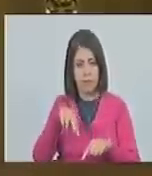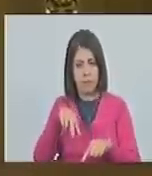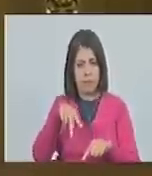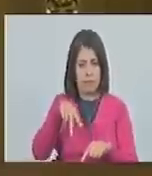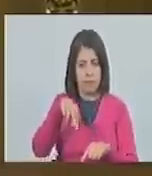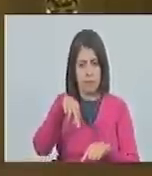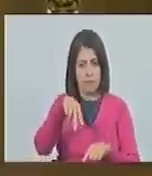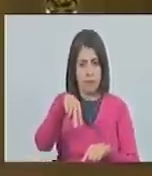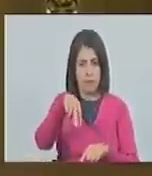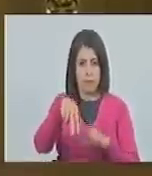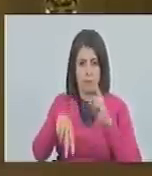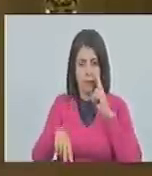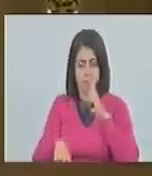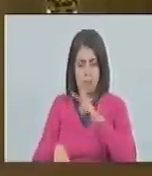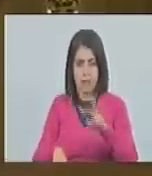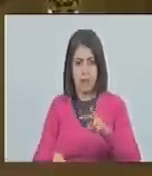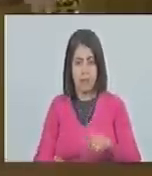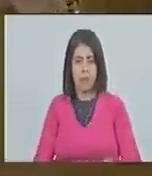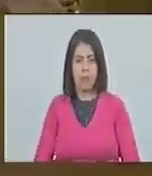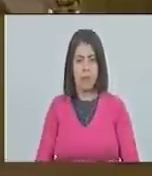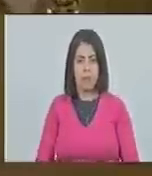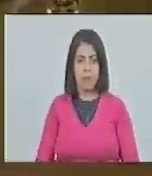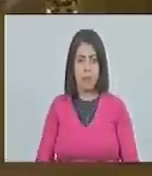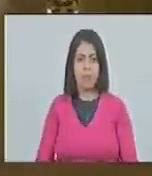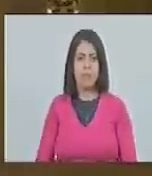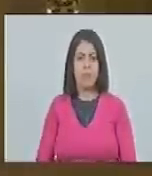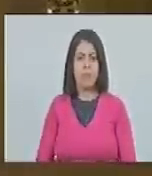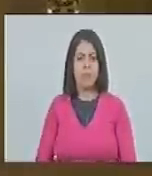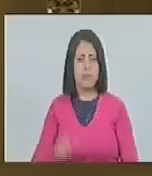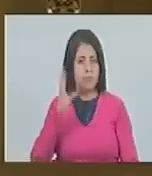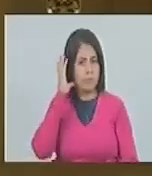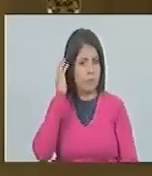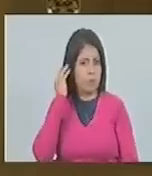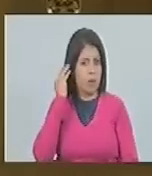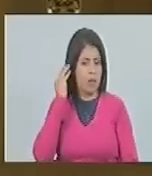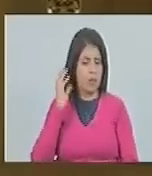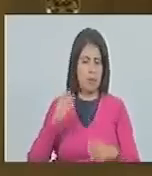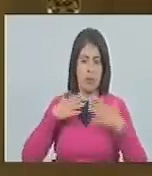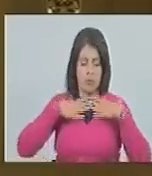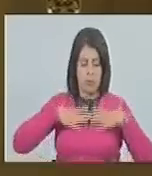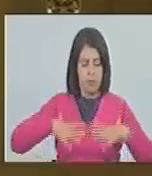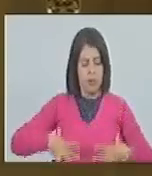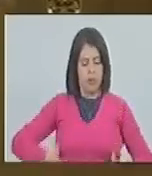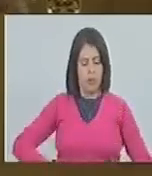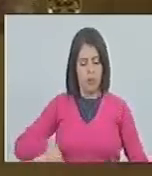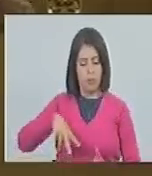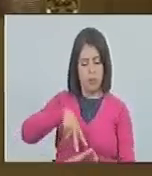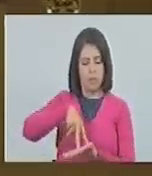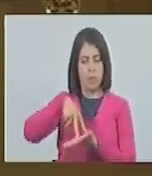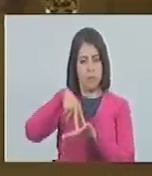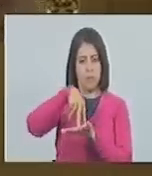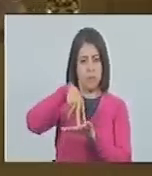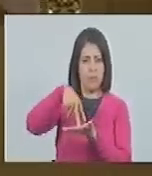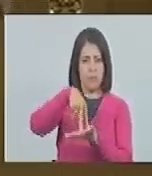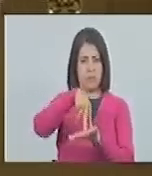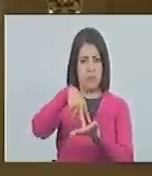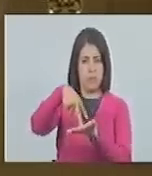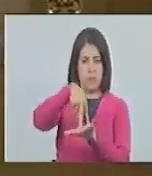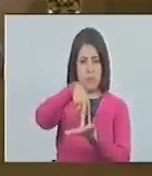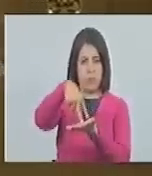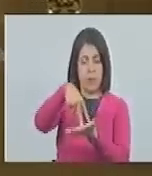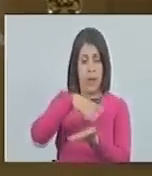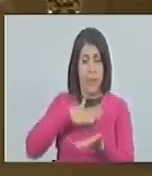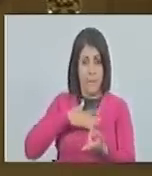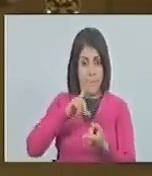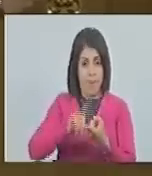era una mota de pelo con un vestidito tambaleándose por la acera, y mi esposa